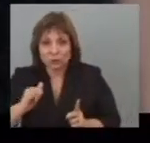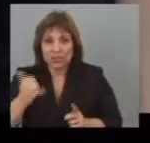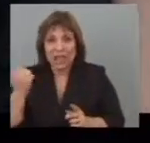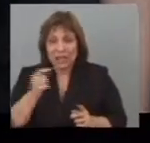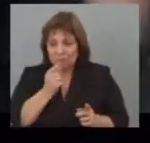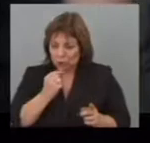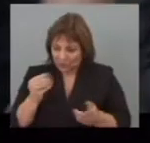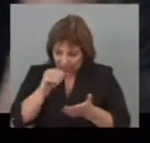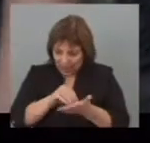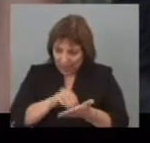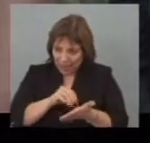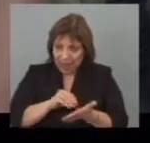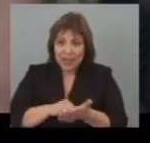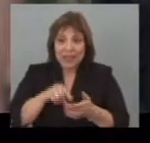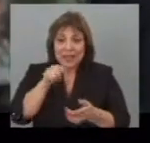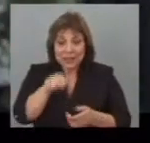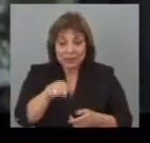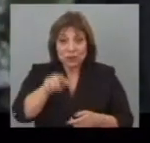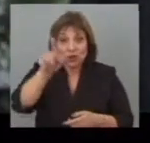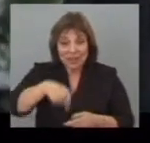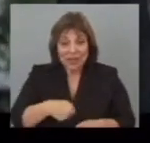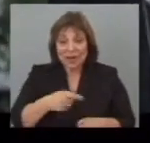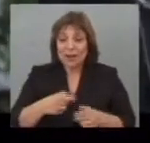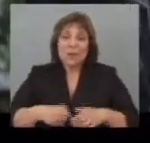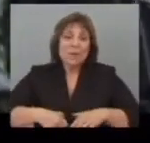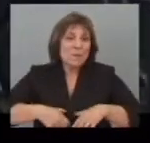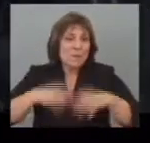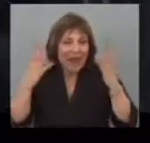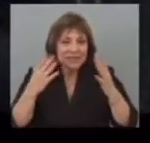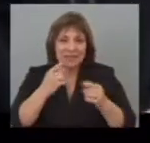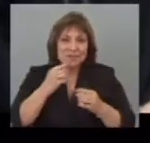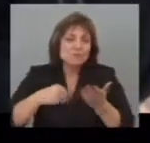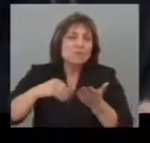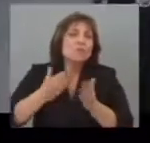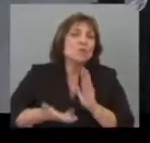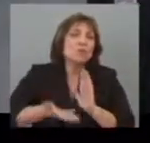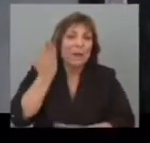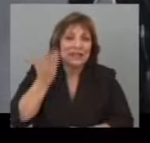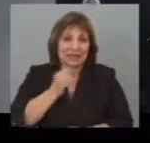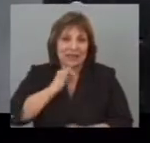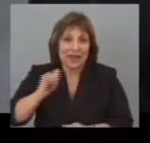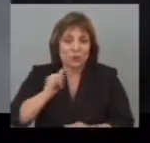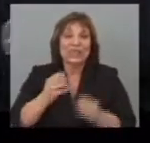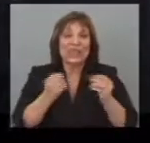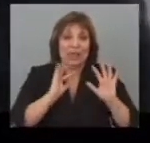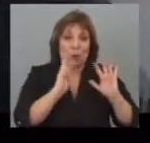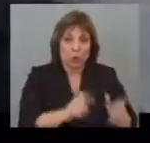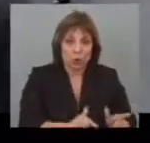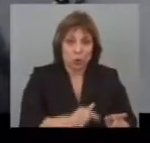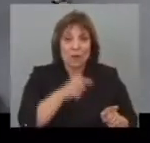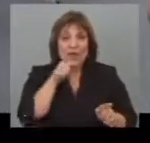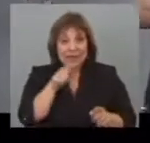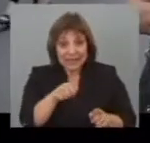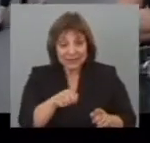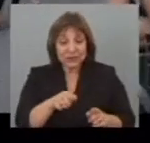Interior. Estos datos convierten a este delito en el más denunciado luego de los hurtos. Además, la violencia en la pareja fue la